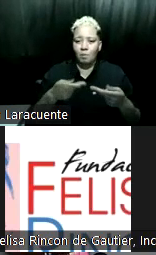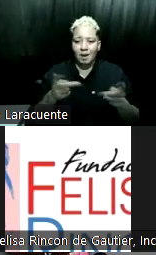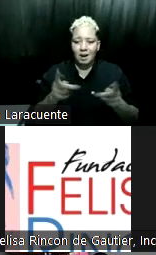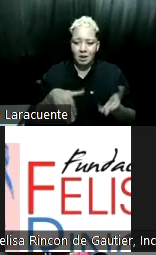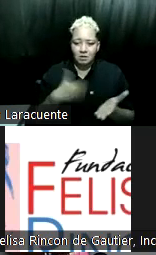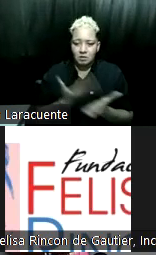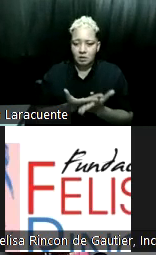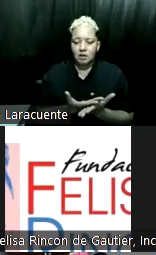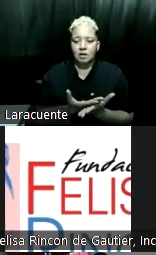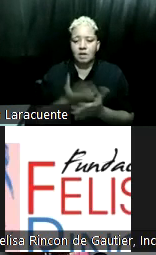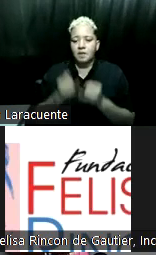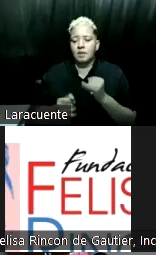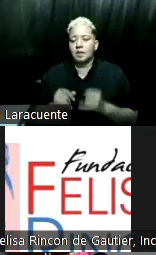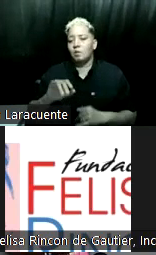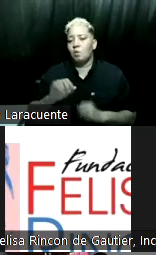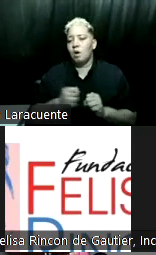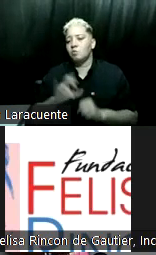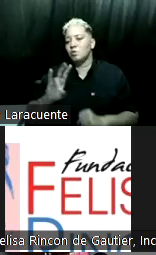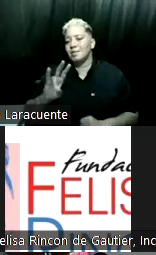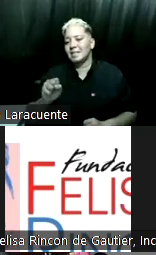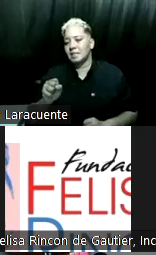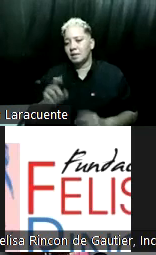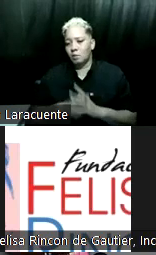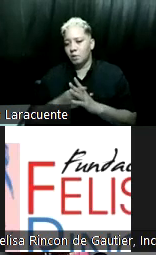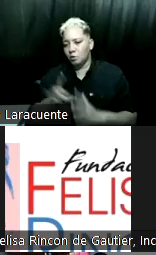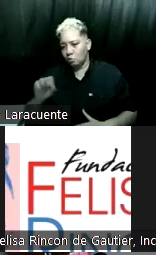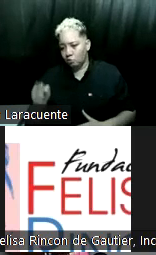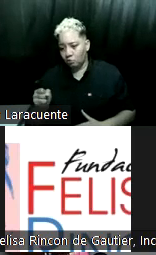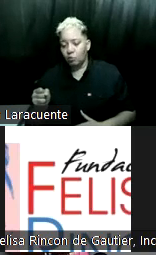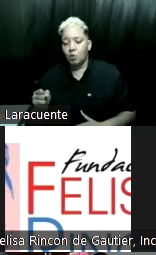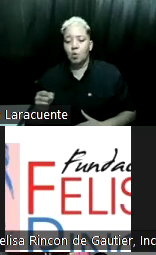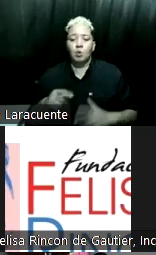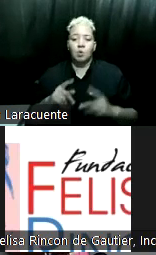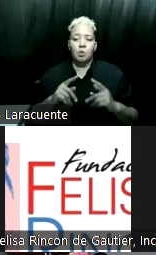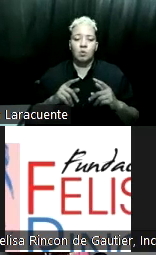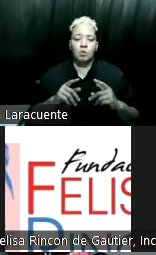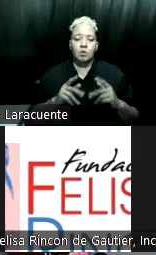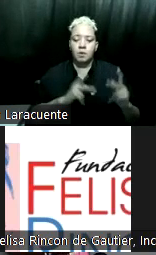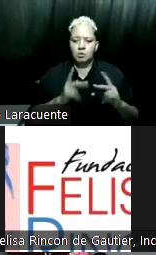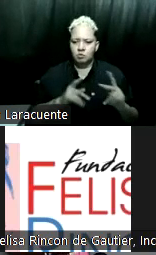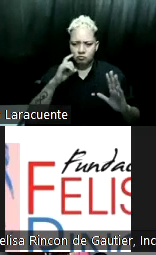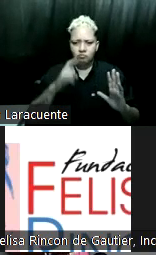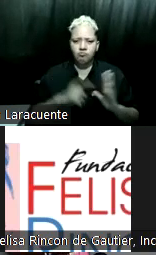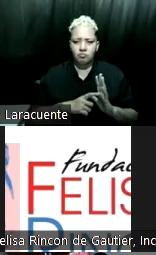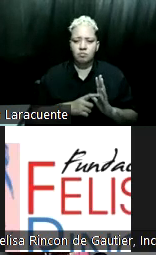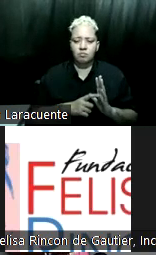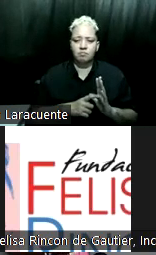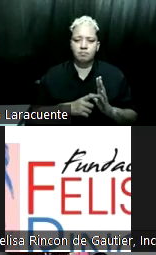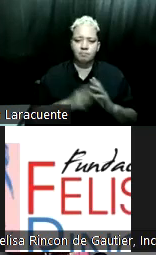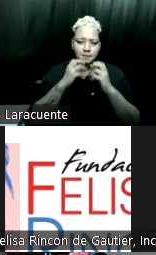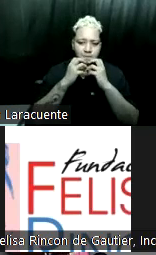finales de los 70, principios de los 80, con unas figuras muy, muy reconocidas y muy